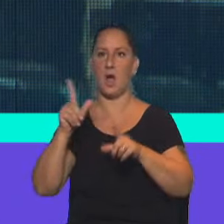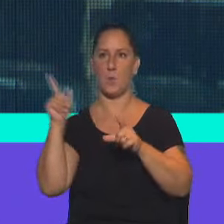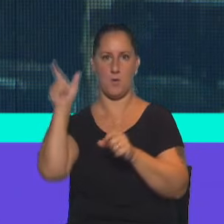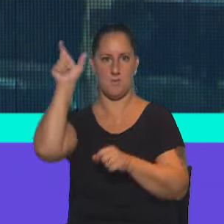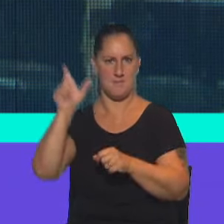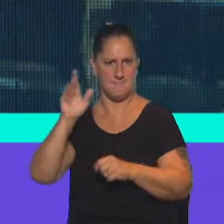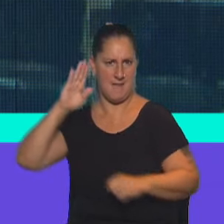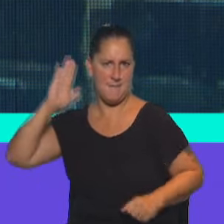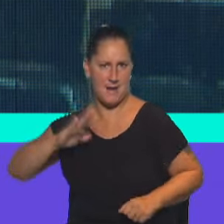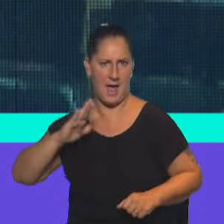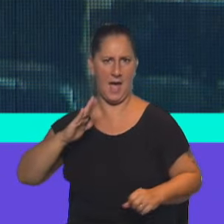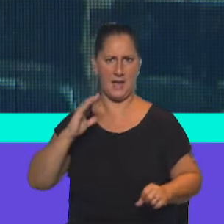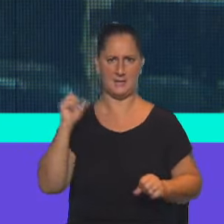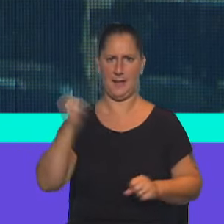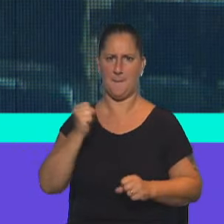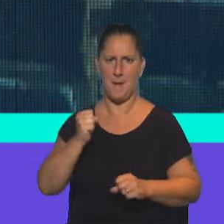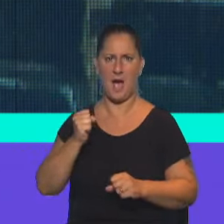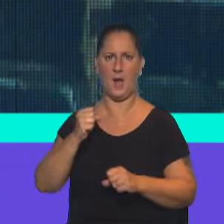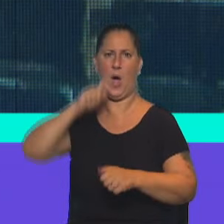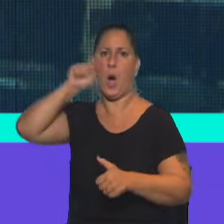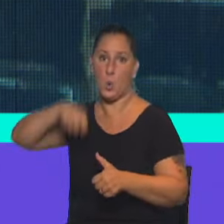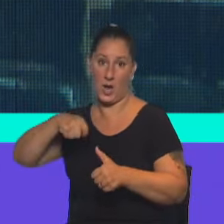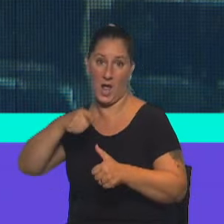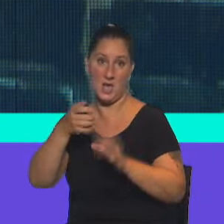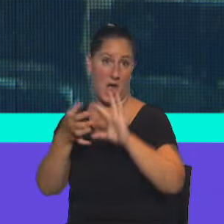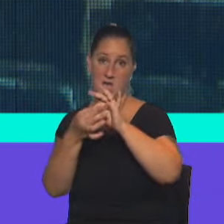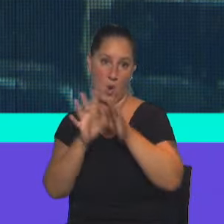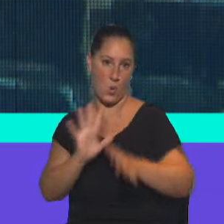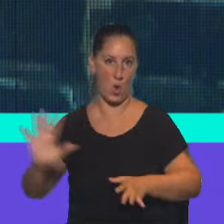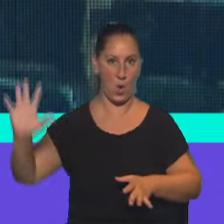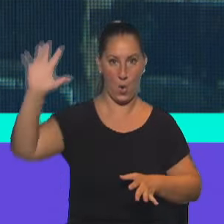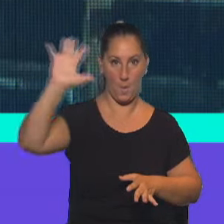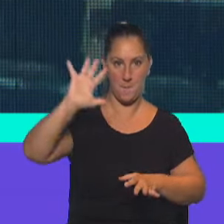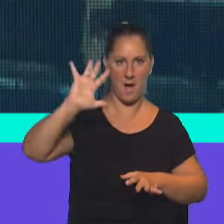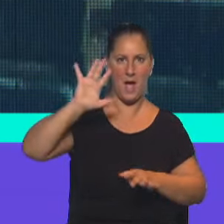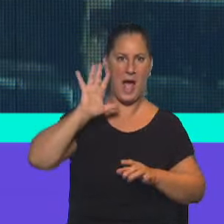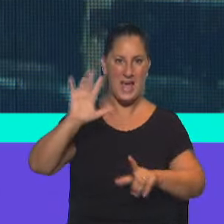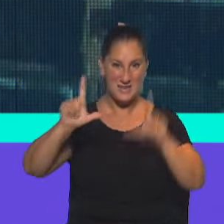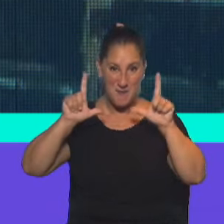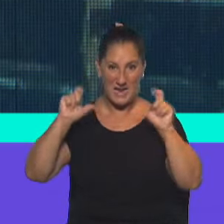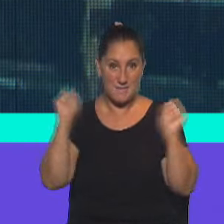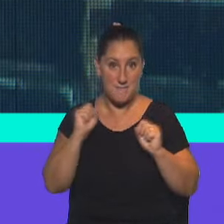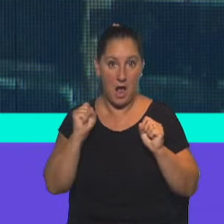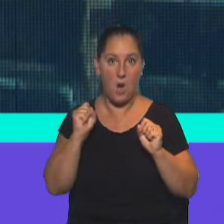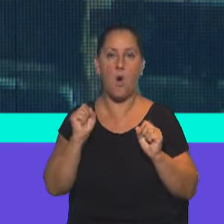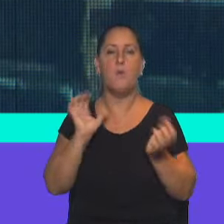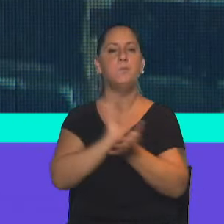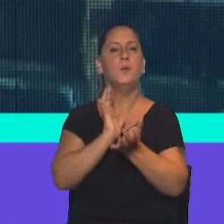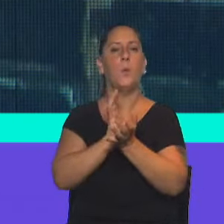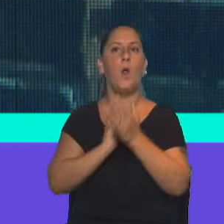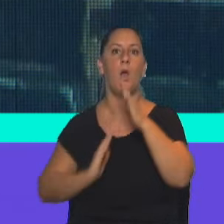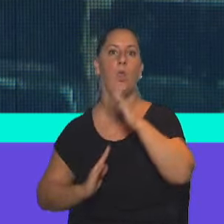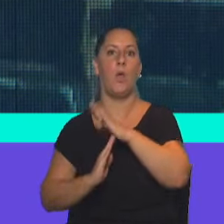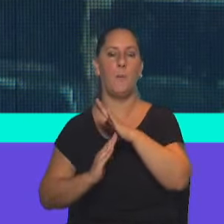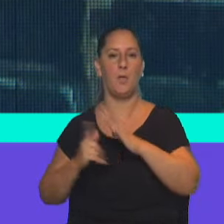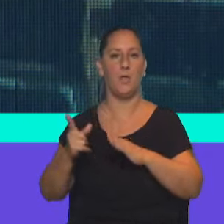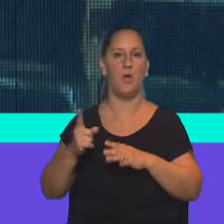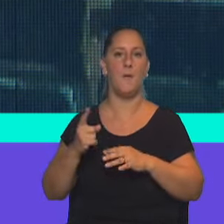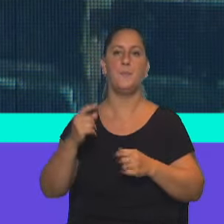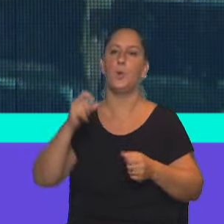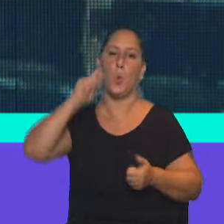como una amenaza inminente a ucrania y a todo el resto del continente europeo se fomenta alguna forma una dependencia que